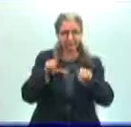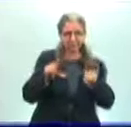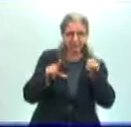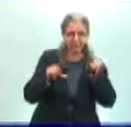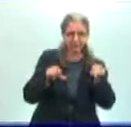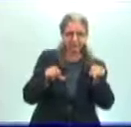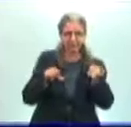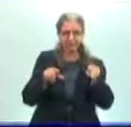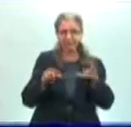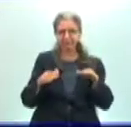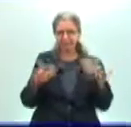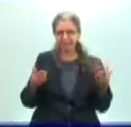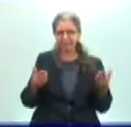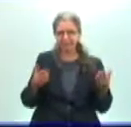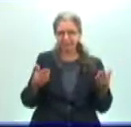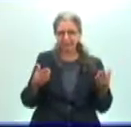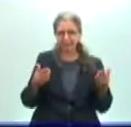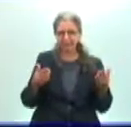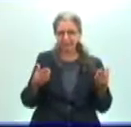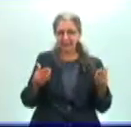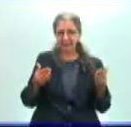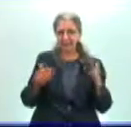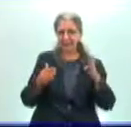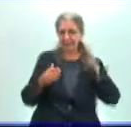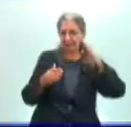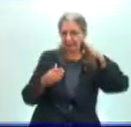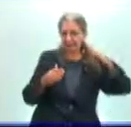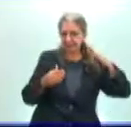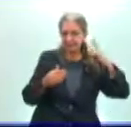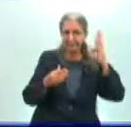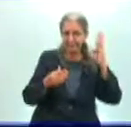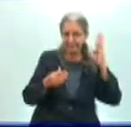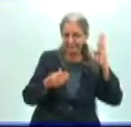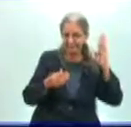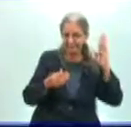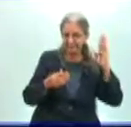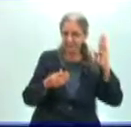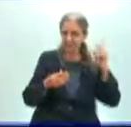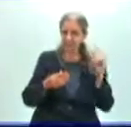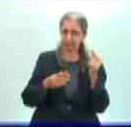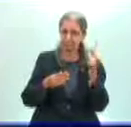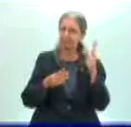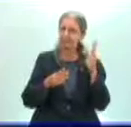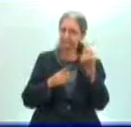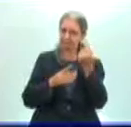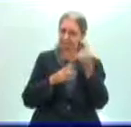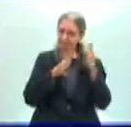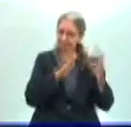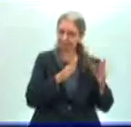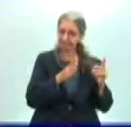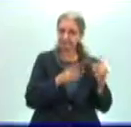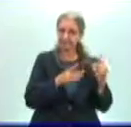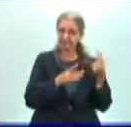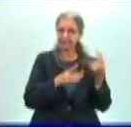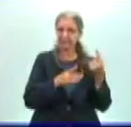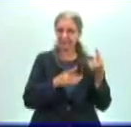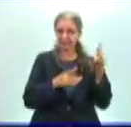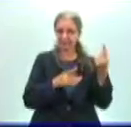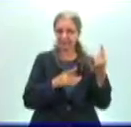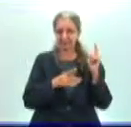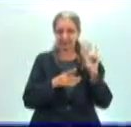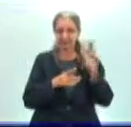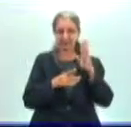cateto, bien, si consideramos el cateto B, porque tenemos dos catetos, podemos considerar cada uno de ellos, pues el cuadrado de un cateto